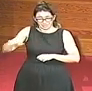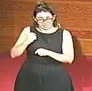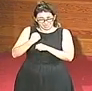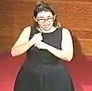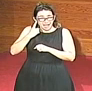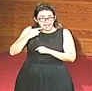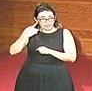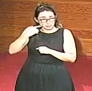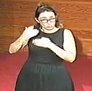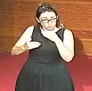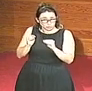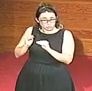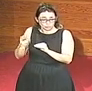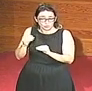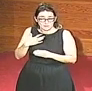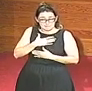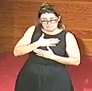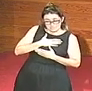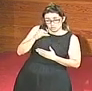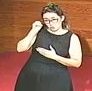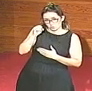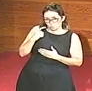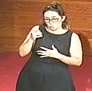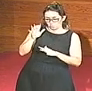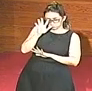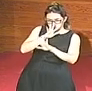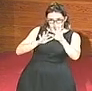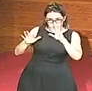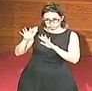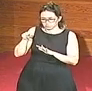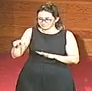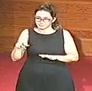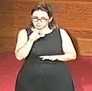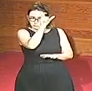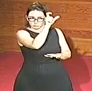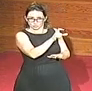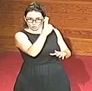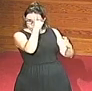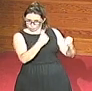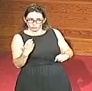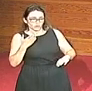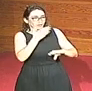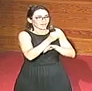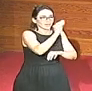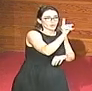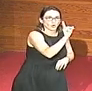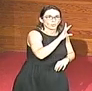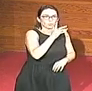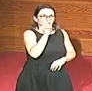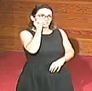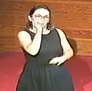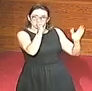para mí pues, me desconciertan. Me desconcierta que no vayan a entrevistar a alguien porque no está en Instagram. Yo pensaba que eso era para poner una